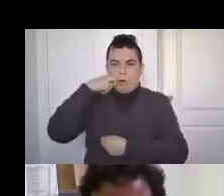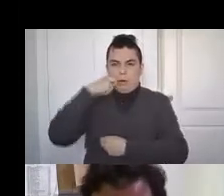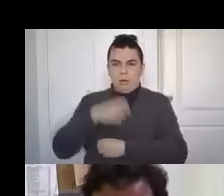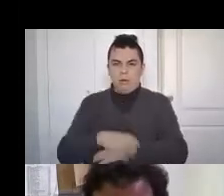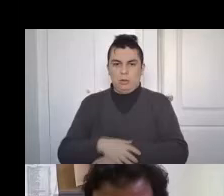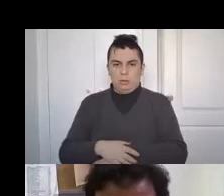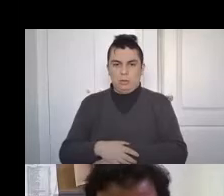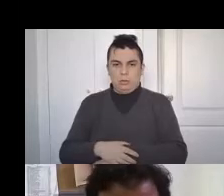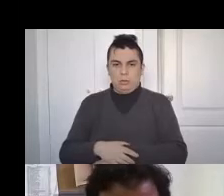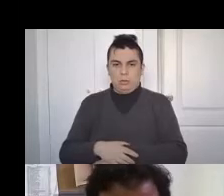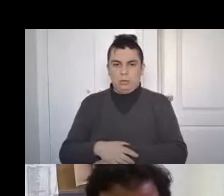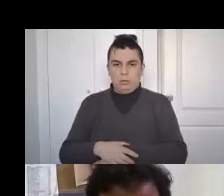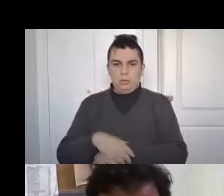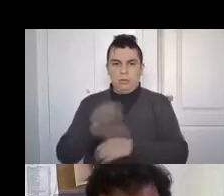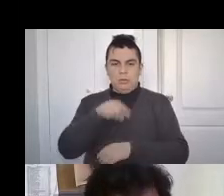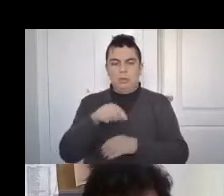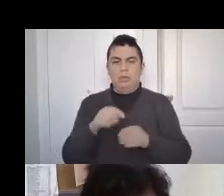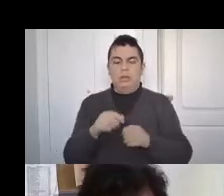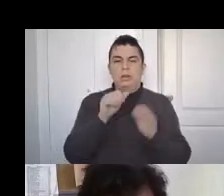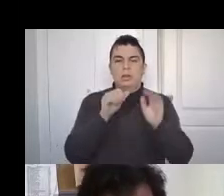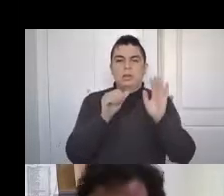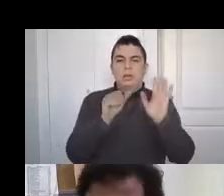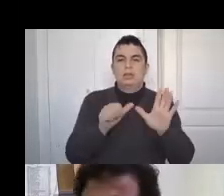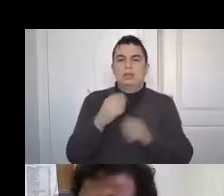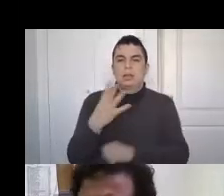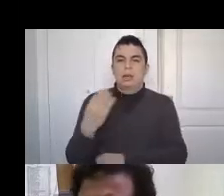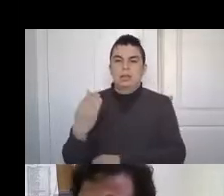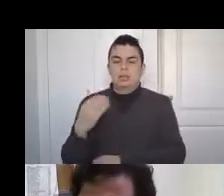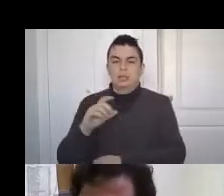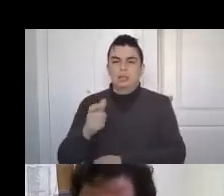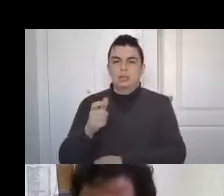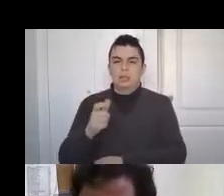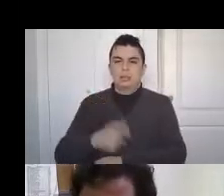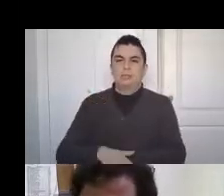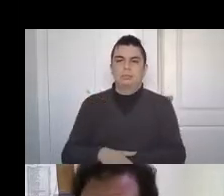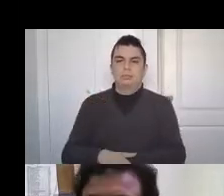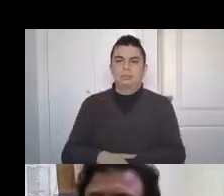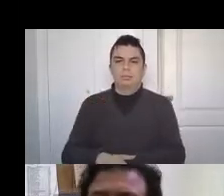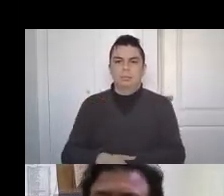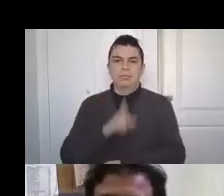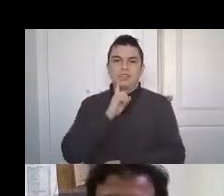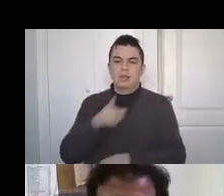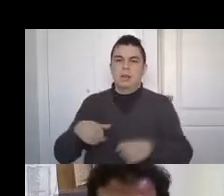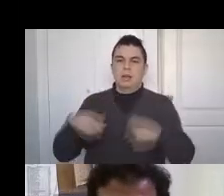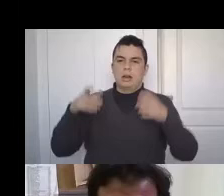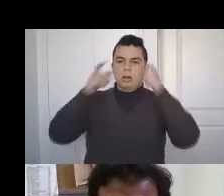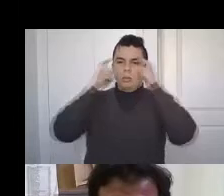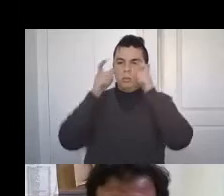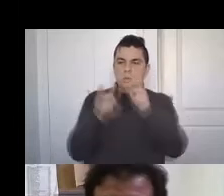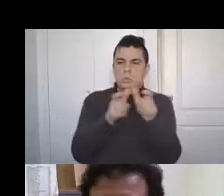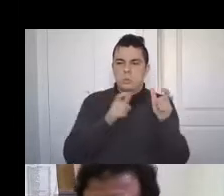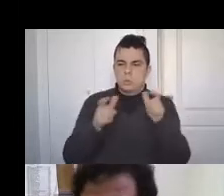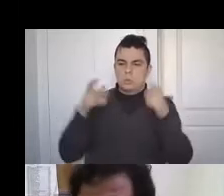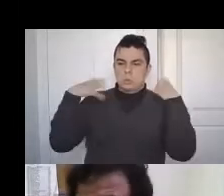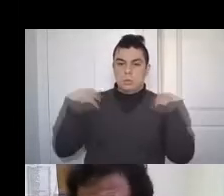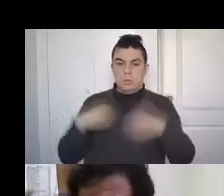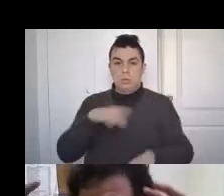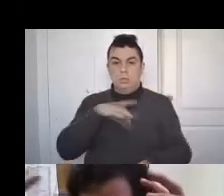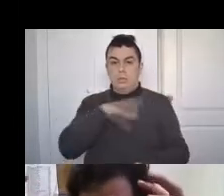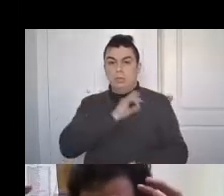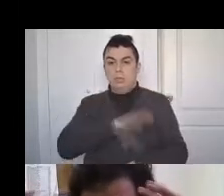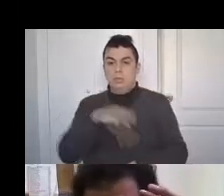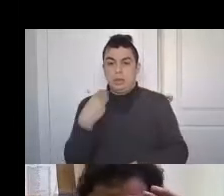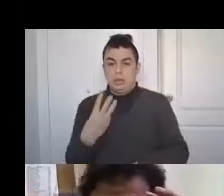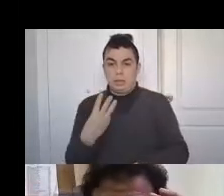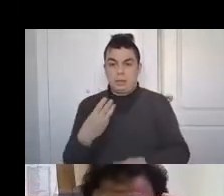esta mutación D614G. ¿Quién vigila esto? Hay 3 niveles acá en Chile. Primero está el